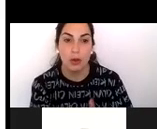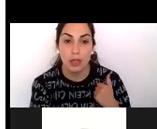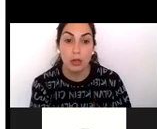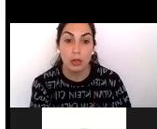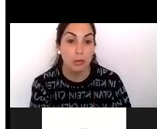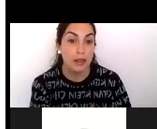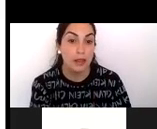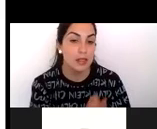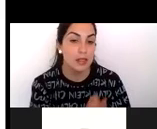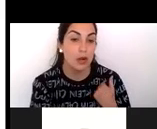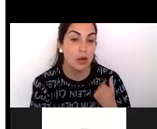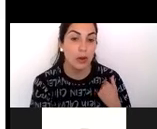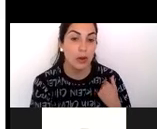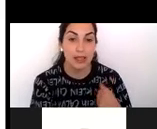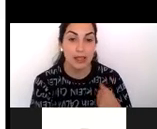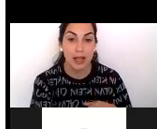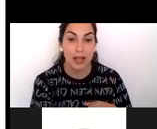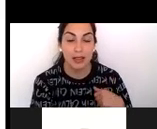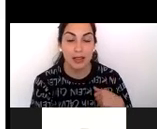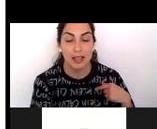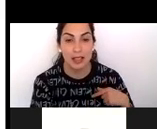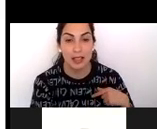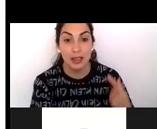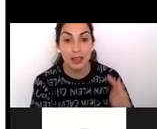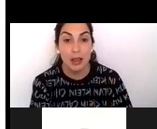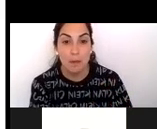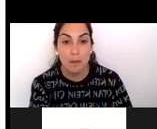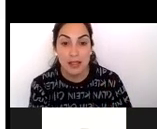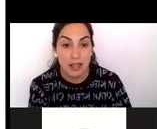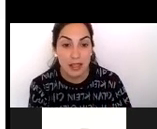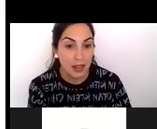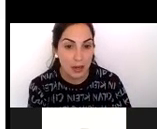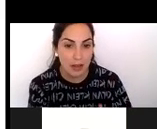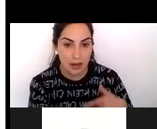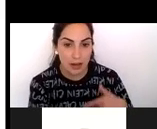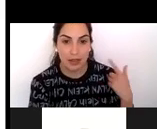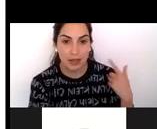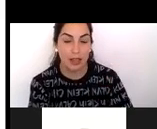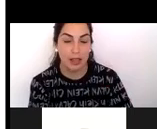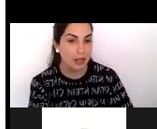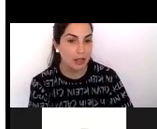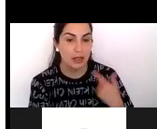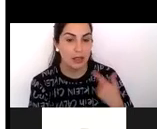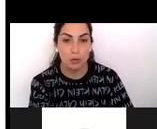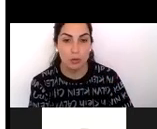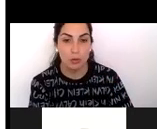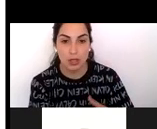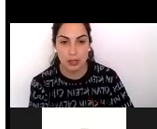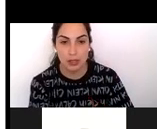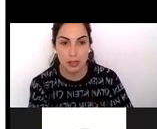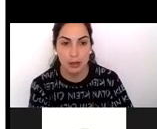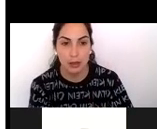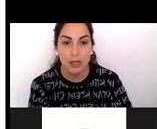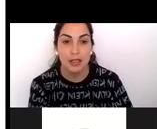un lenguaje multimedia, es decir, un lenguaje que sea capaz de trascender más allá de la palabra, a través de la imagen, de la música,